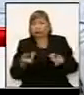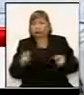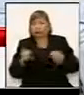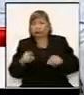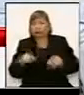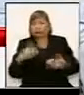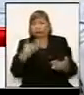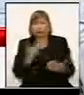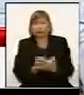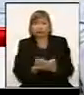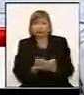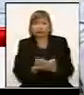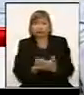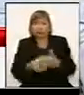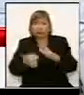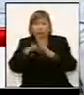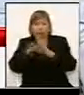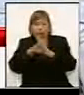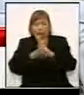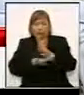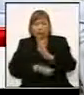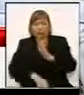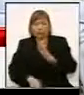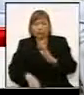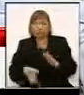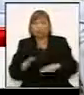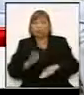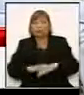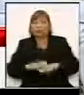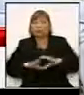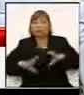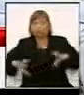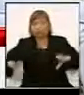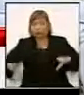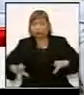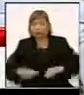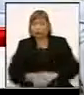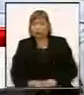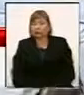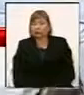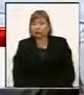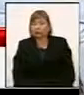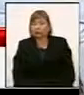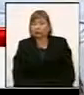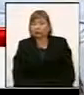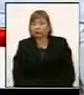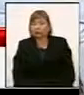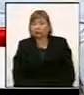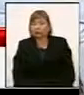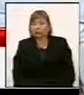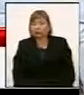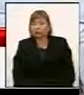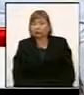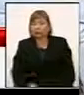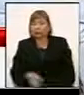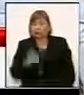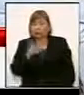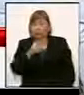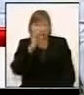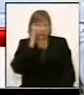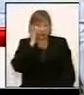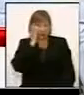llegan al nivel más bajo en relación de la altura sobre el nivel del mar. ¿Usted se imagina